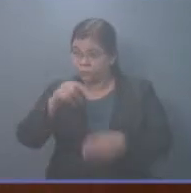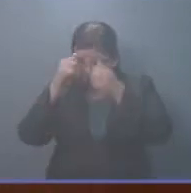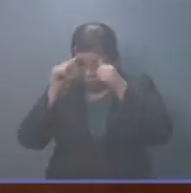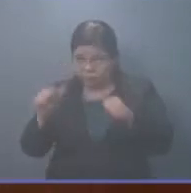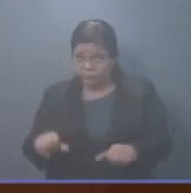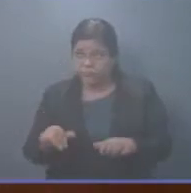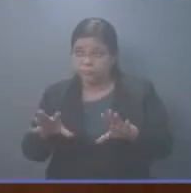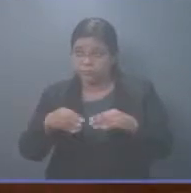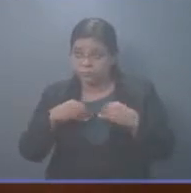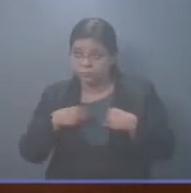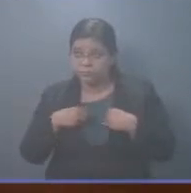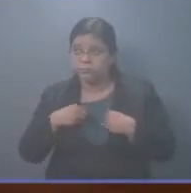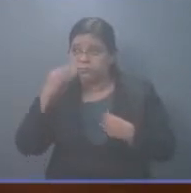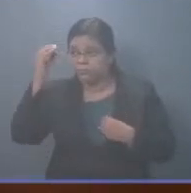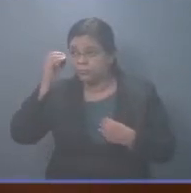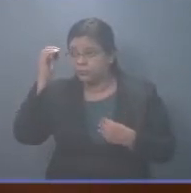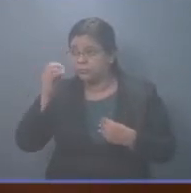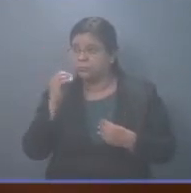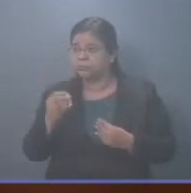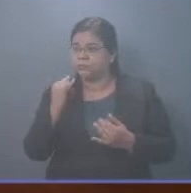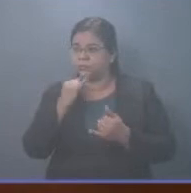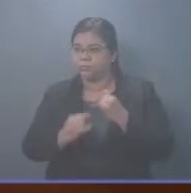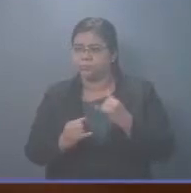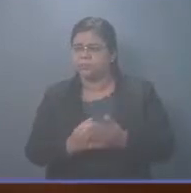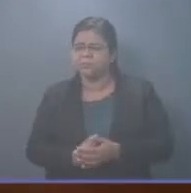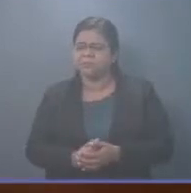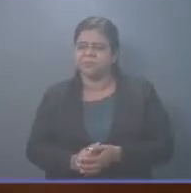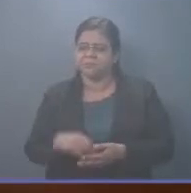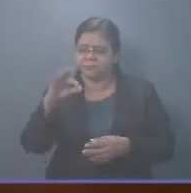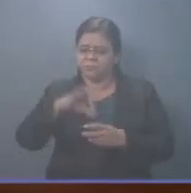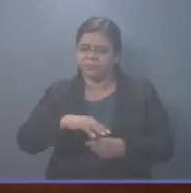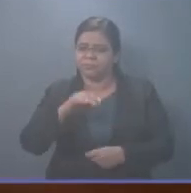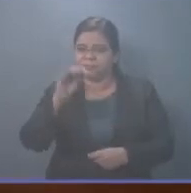con aceptar la observación presidencial, favor emitir su voto.